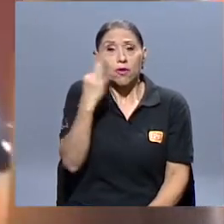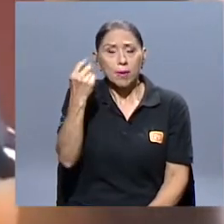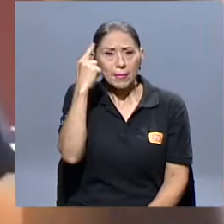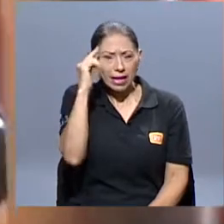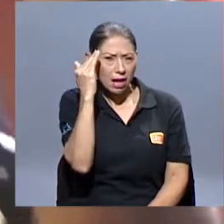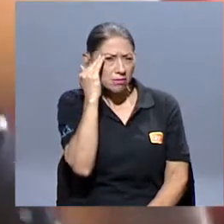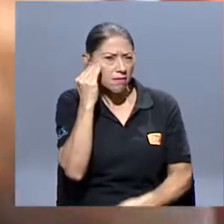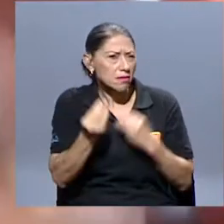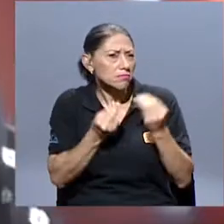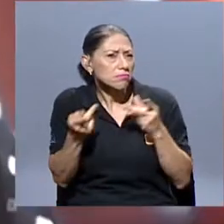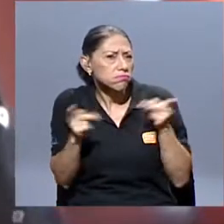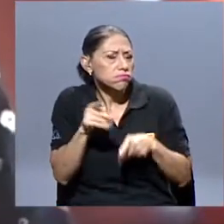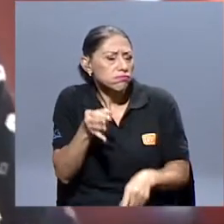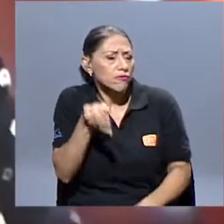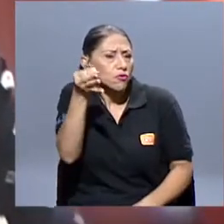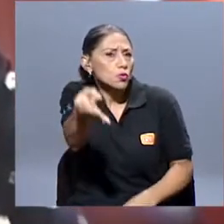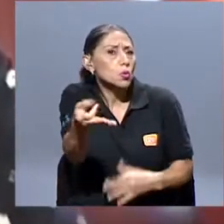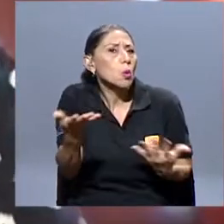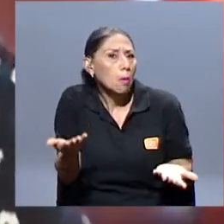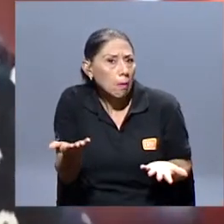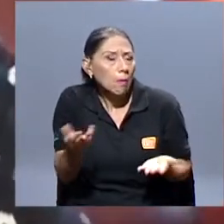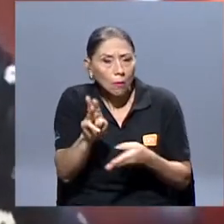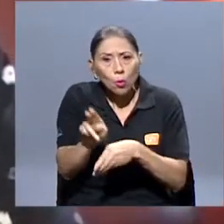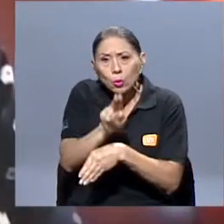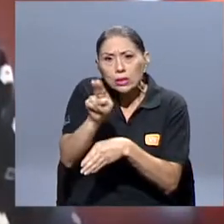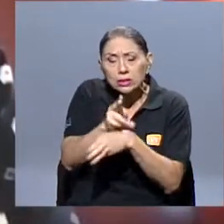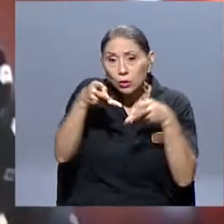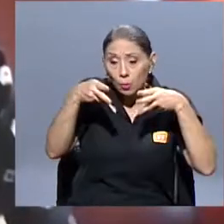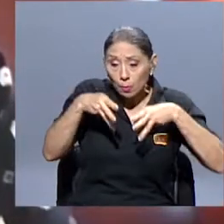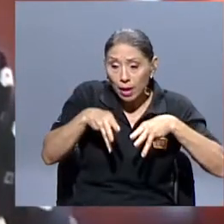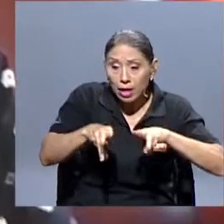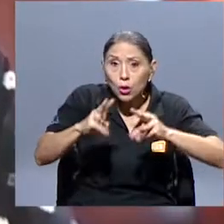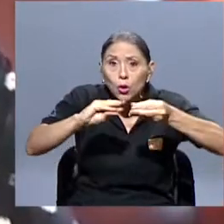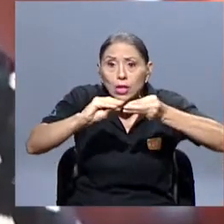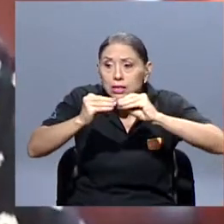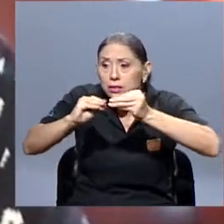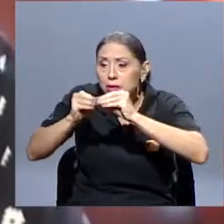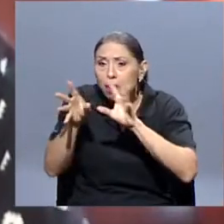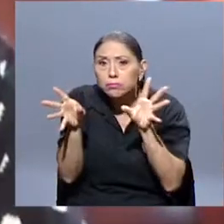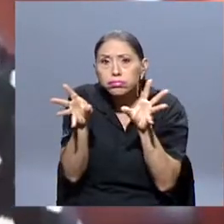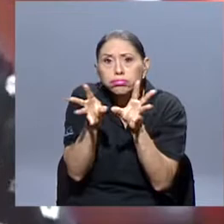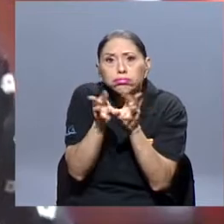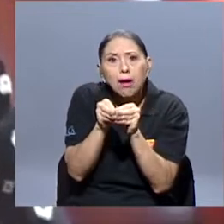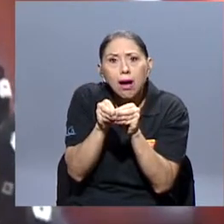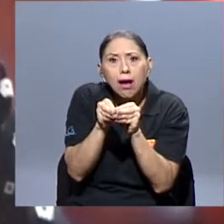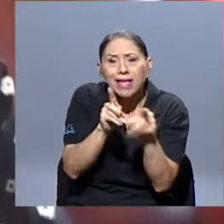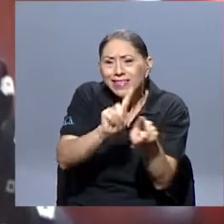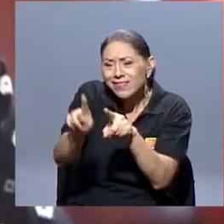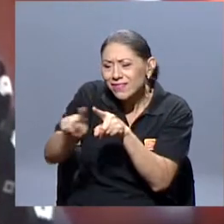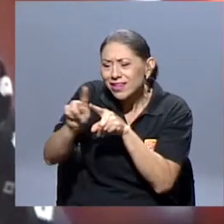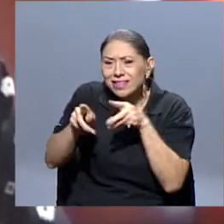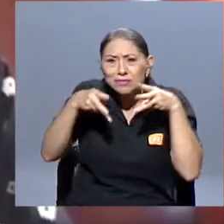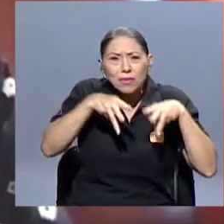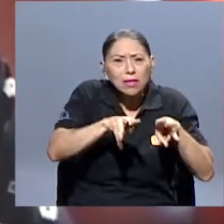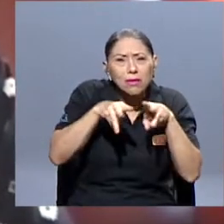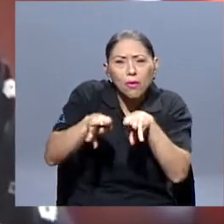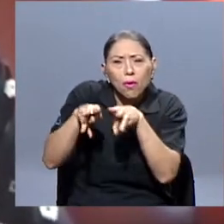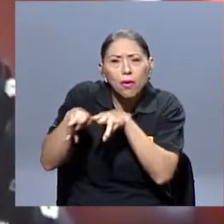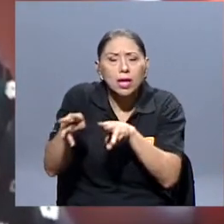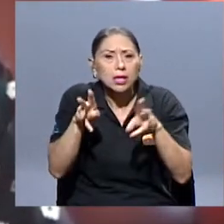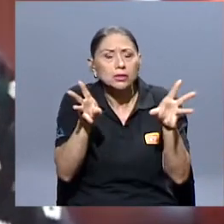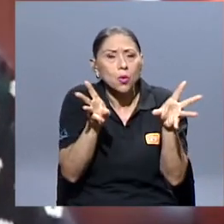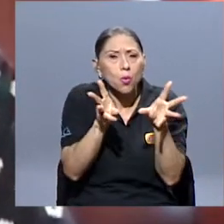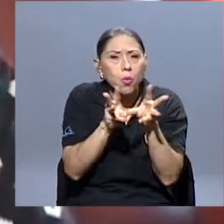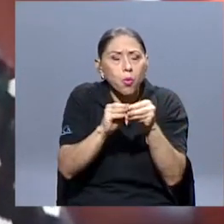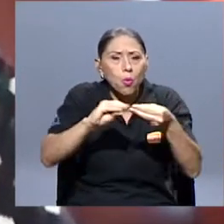de proyectar hacia el futuro es utilizando metodologías cuantitativas y toda la batería de metodologías cuantitativas que se pueda. Entonces,